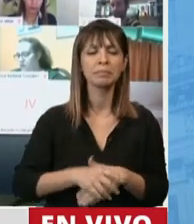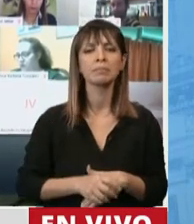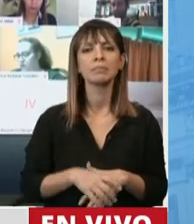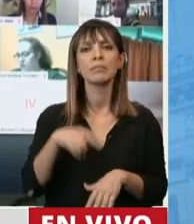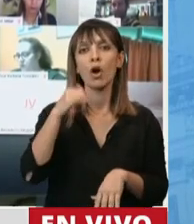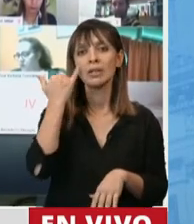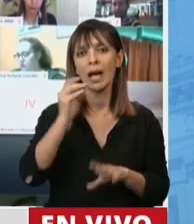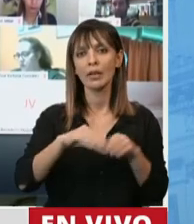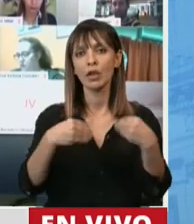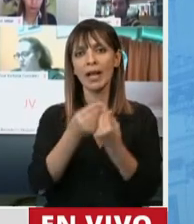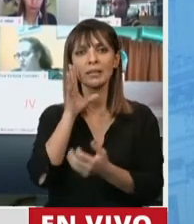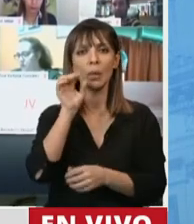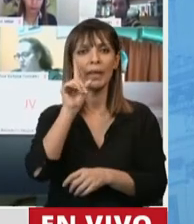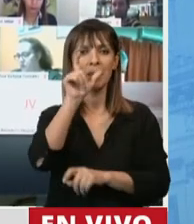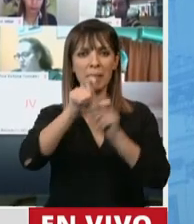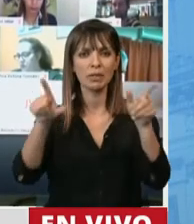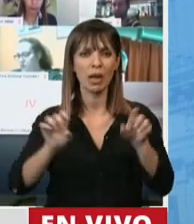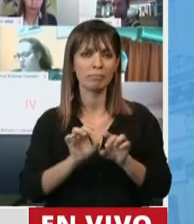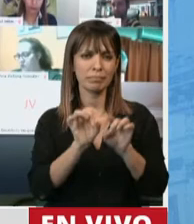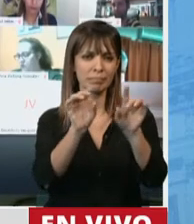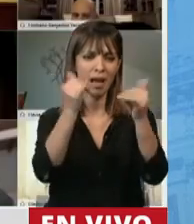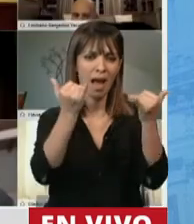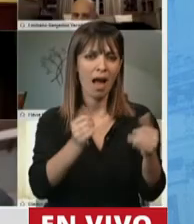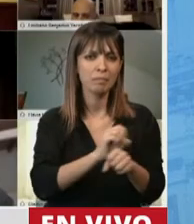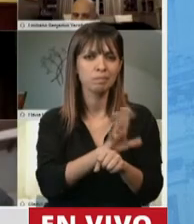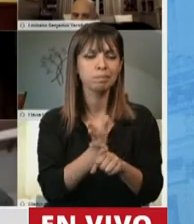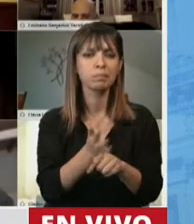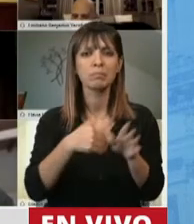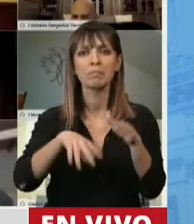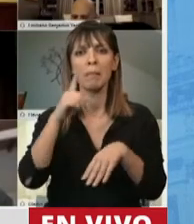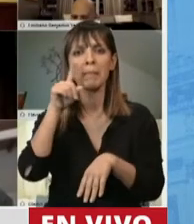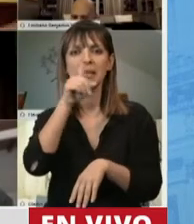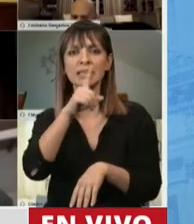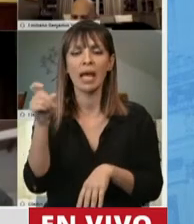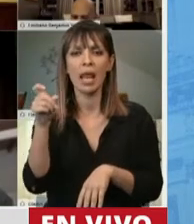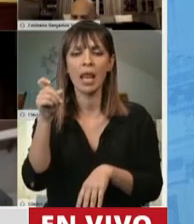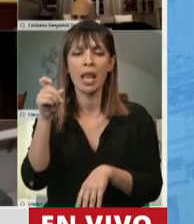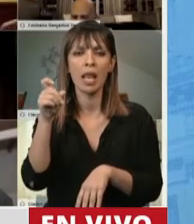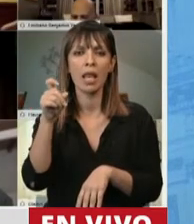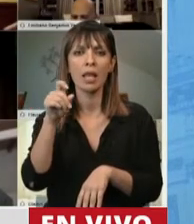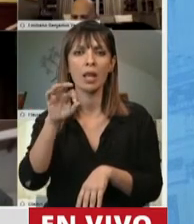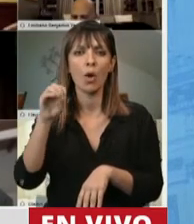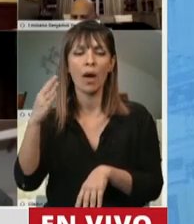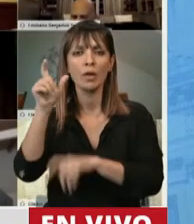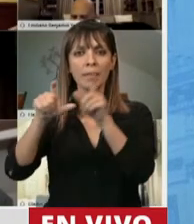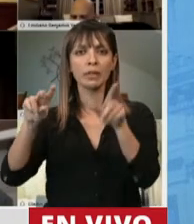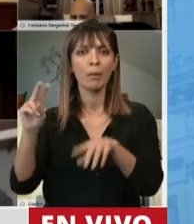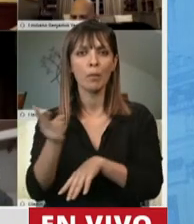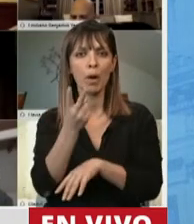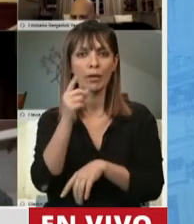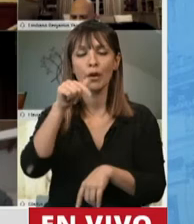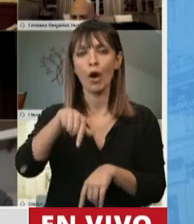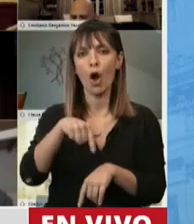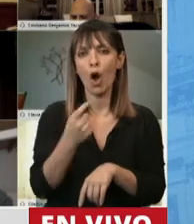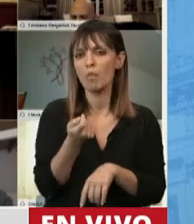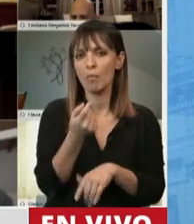ya 50,000 casos identificados y más de 1,124 muertos hasta el día de ayer, y hoy se han sumado